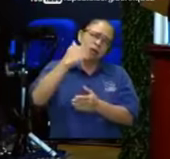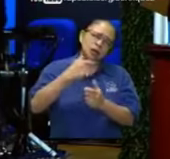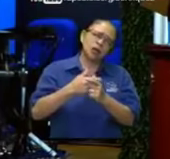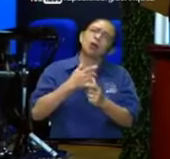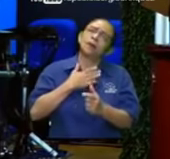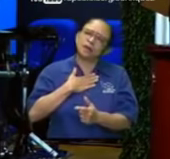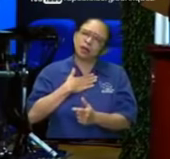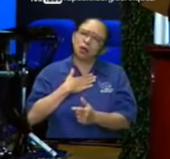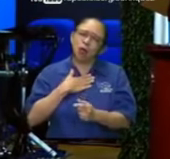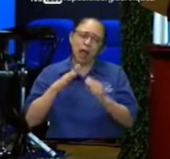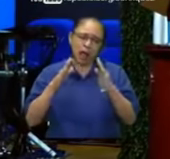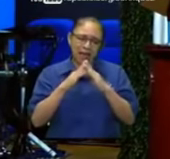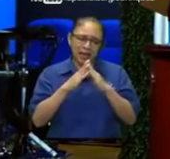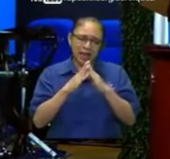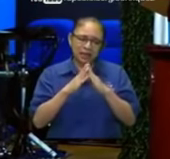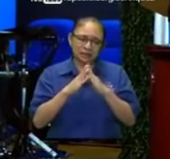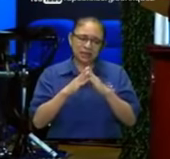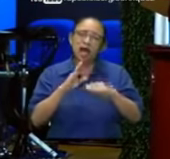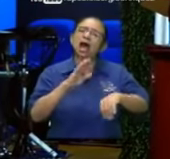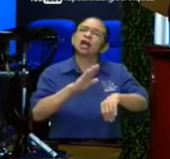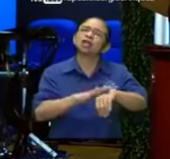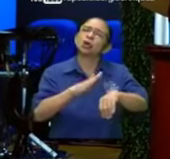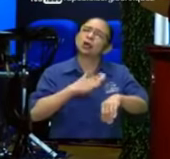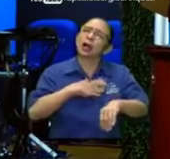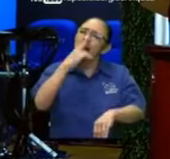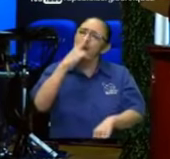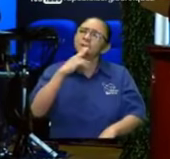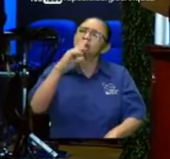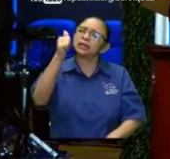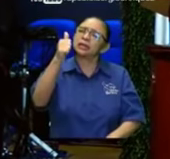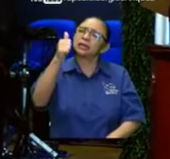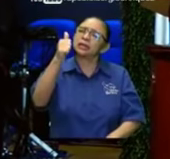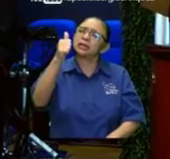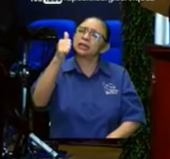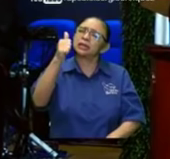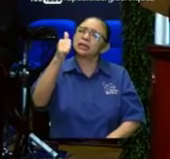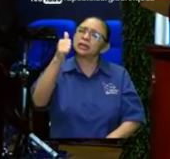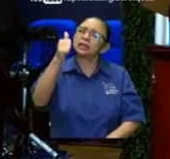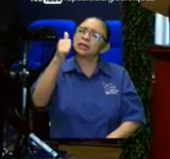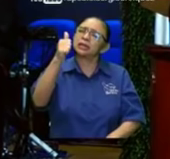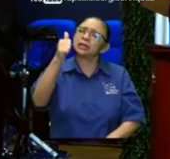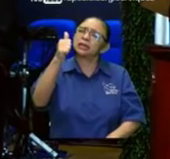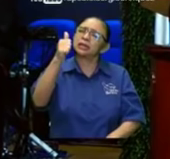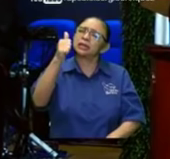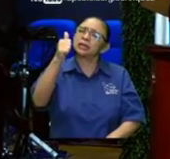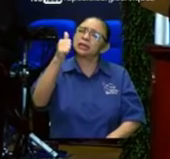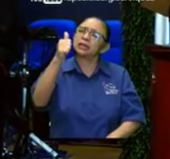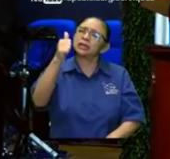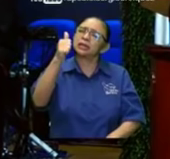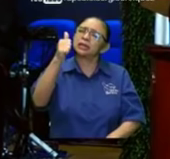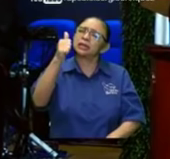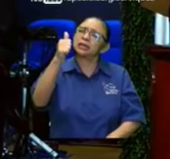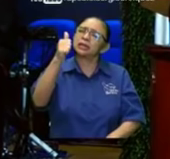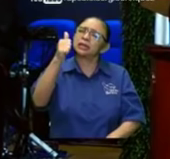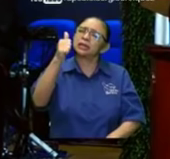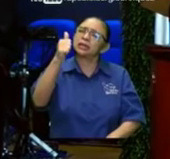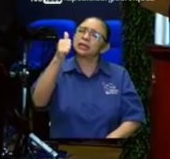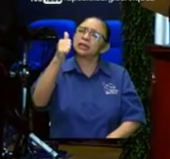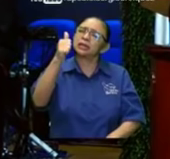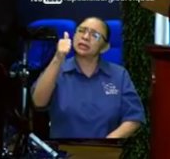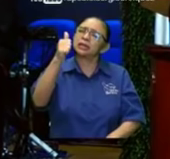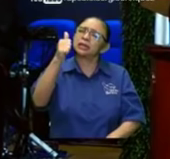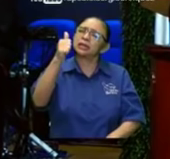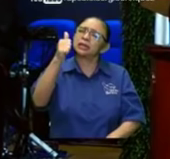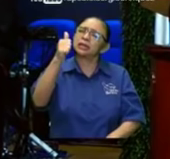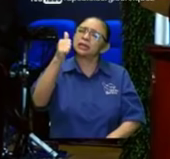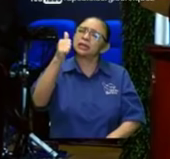enferma, y entonces ella se va a sanar. Tenía un concepto de cómo se tenían que hacer las cosas. Y el Señor dice: va, yo voy a